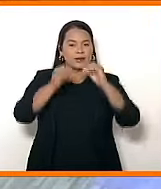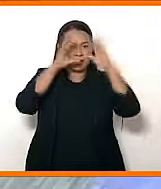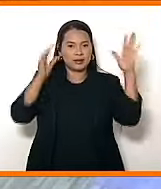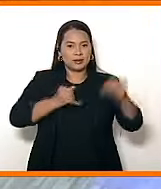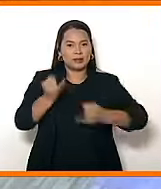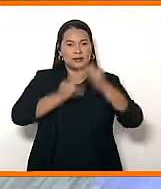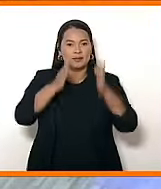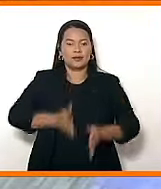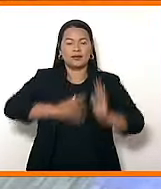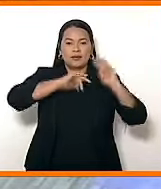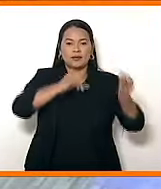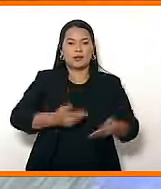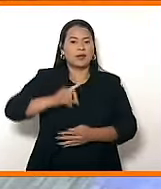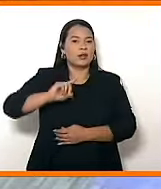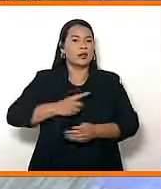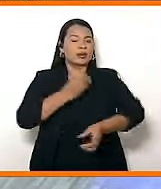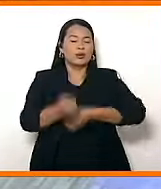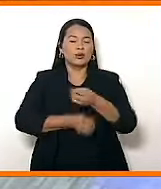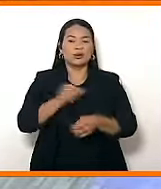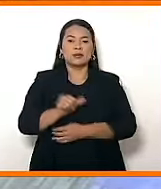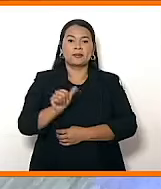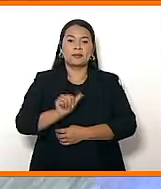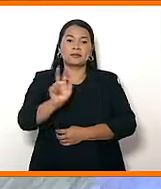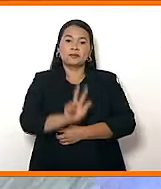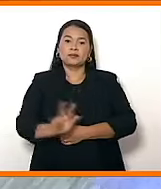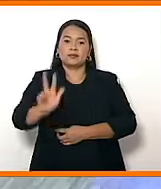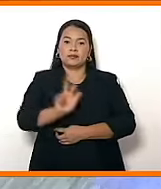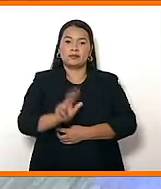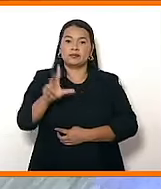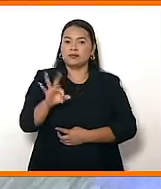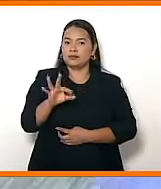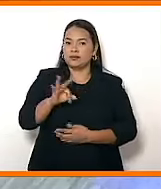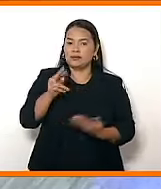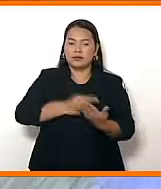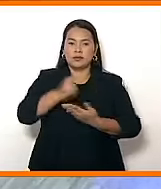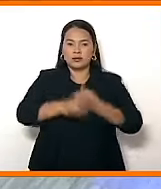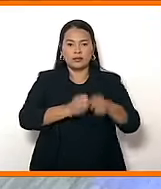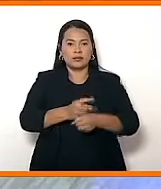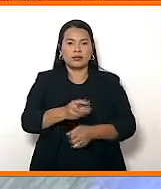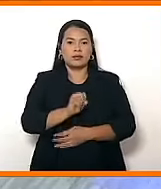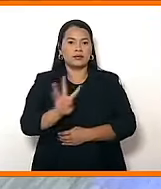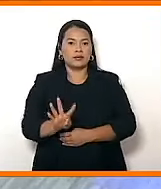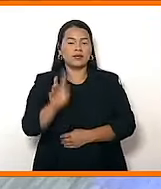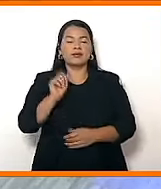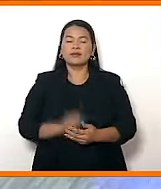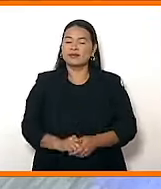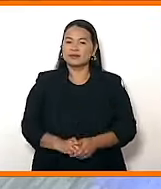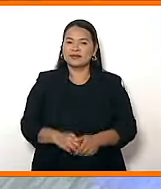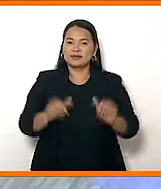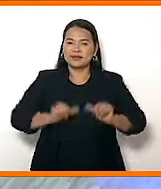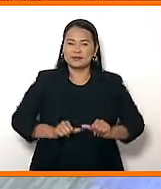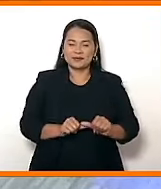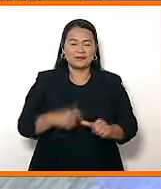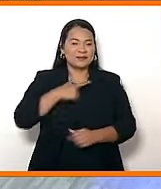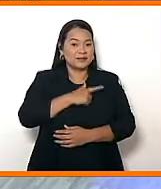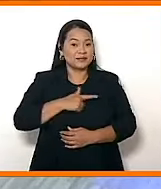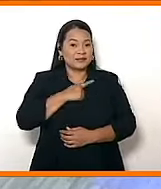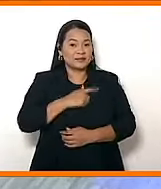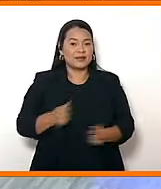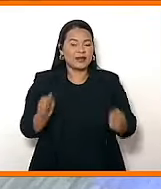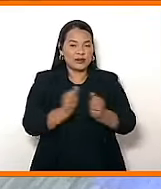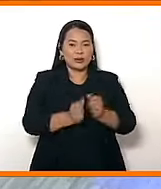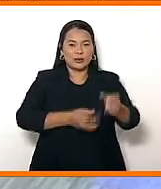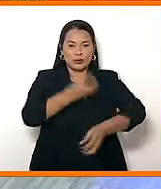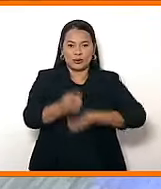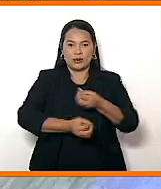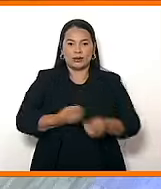Bienvenidos a este nuestro primer sorteo de hoy, martes 19 de noviembre del 2024. Como siempre, un placer acompañarles en un